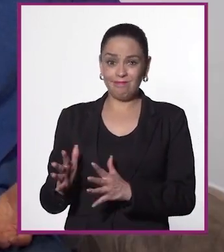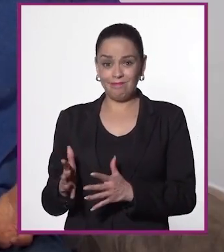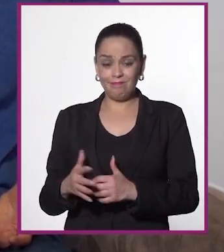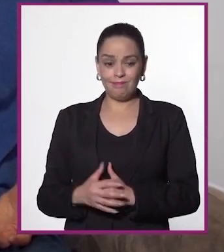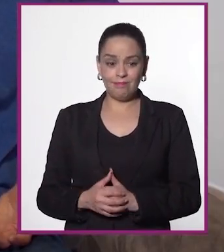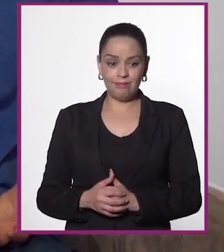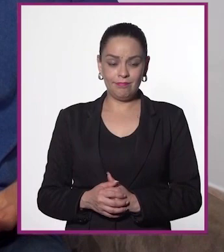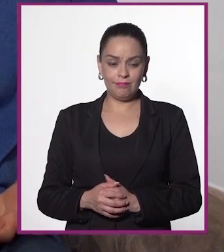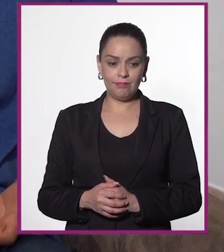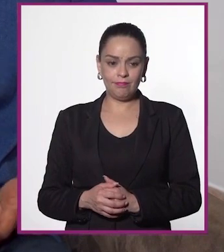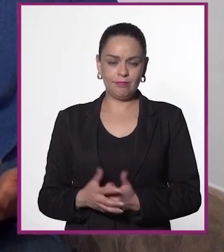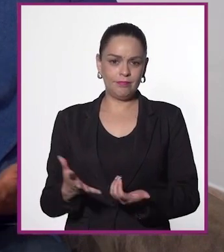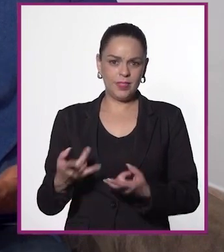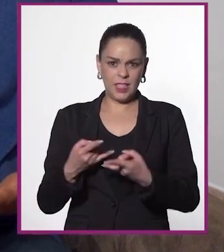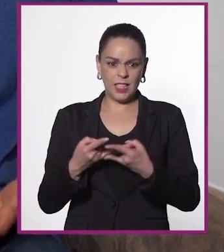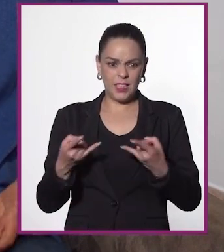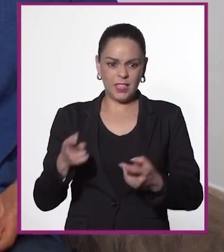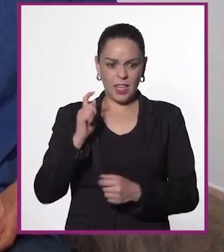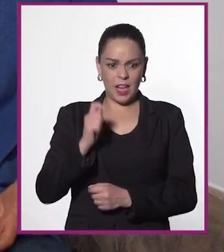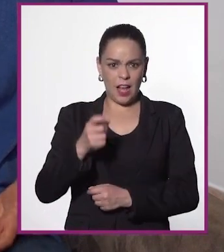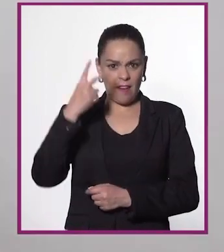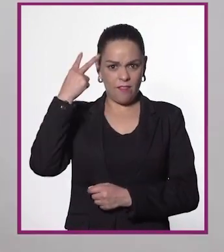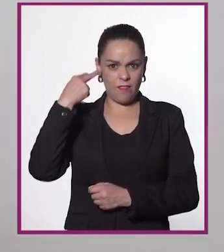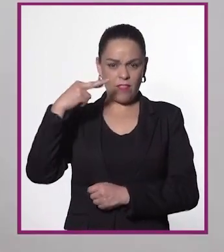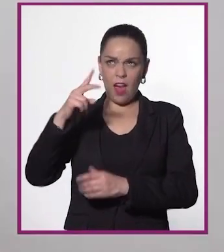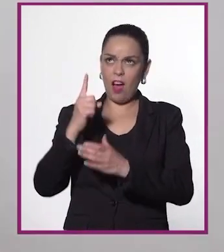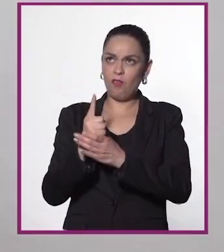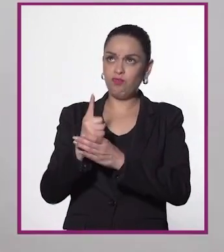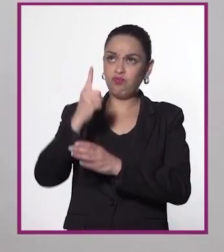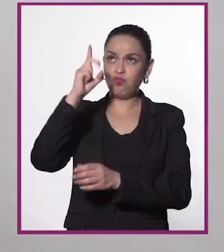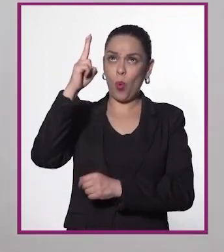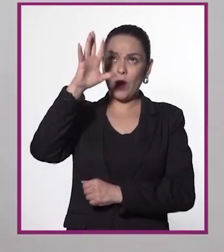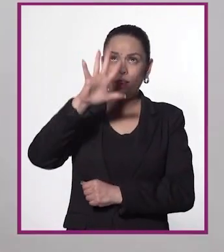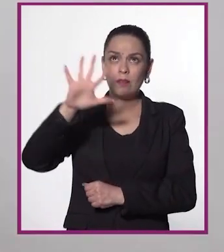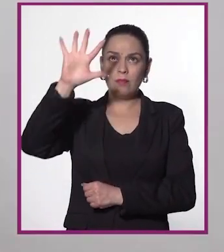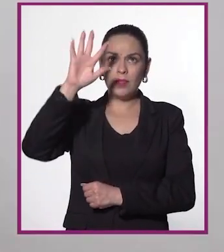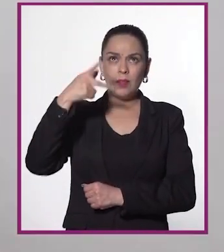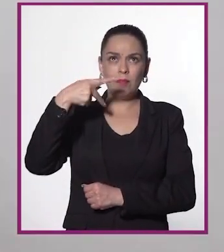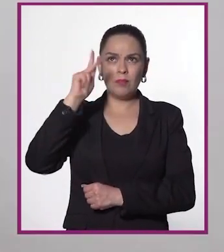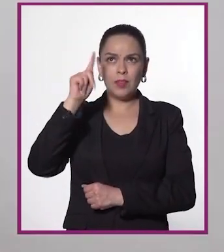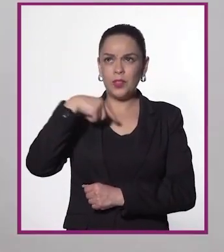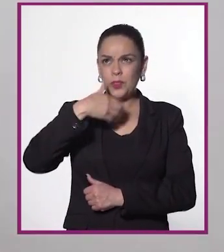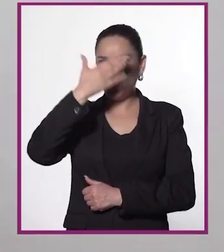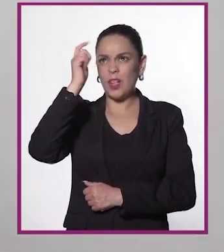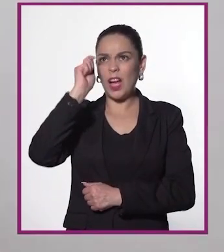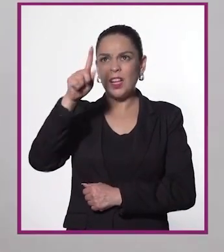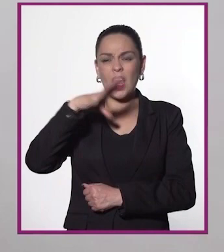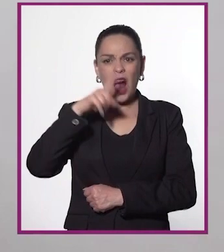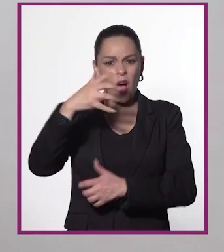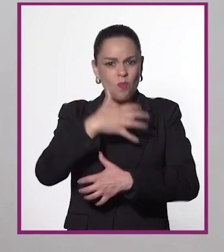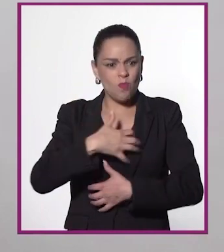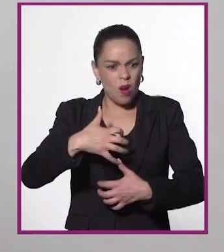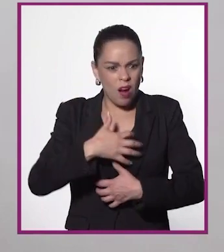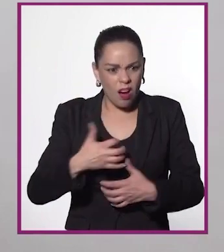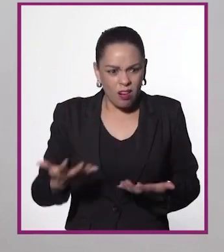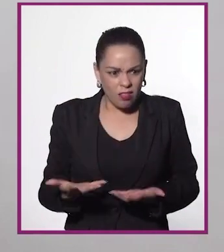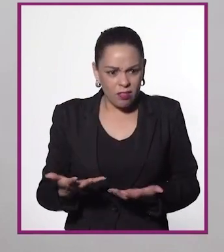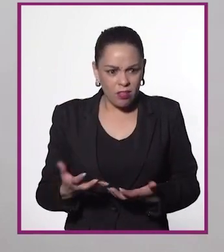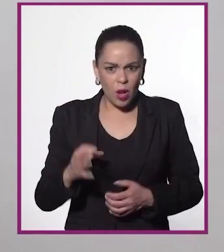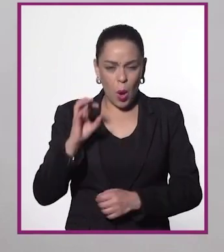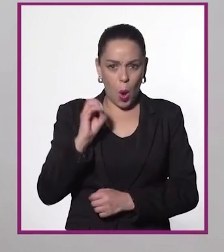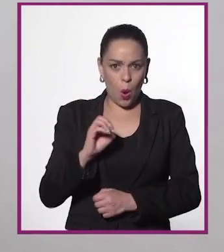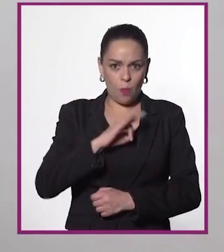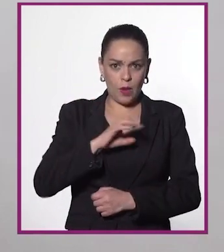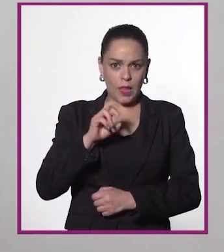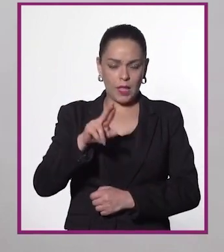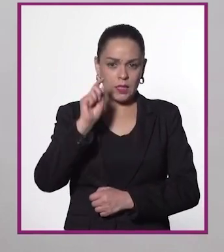Pues te diría que es una historia de un viaje espacial. Pero entonces no sé qué hacen ahí los monos del principio. O también podría ser como